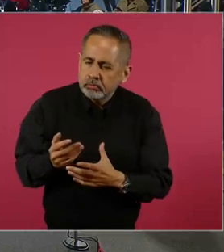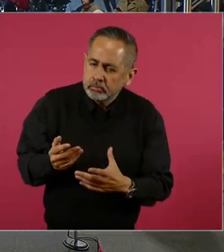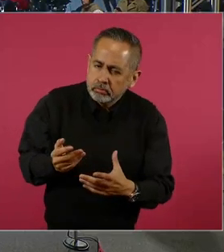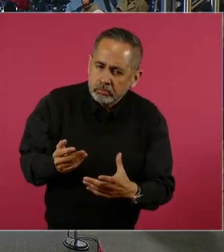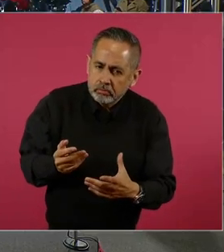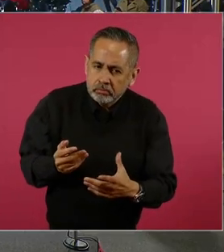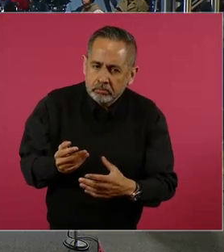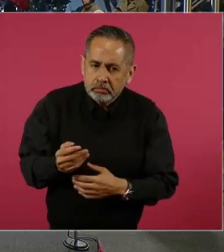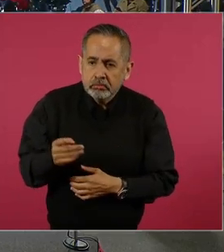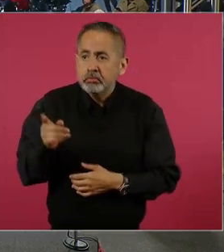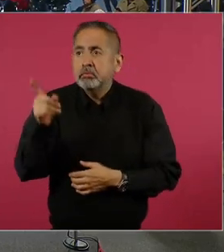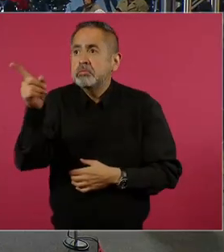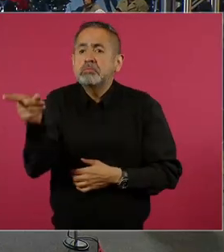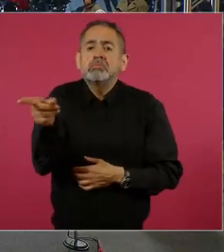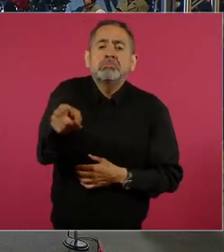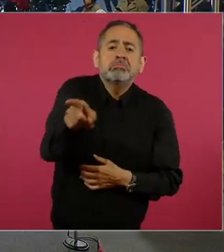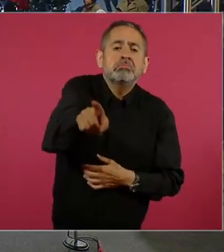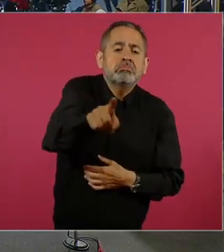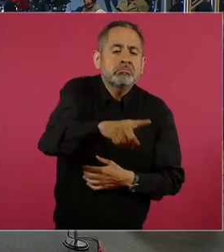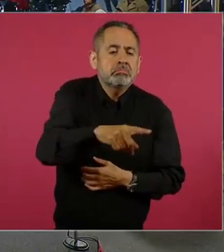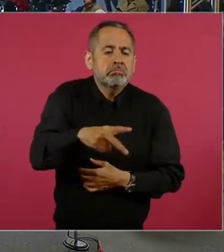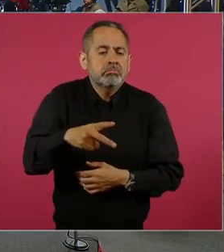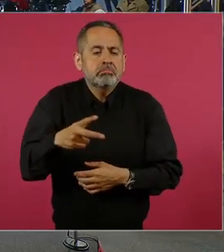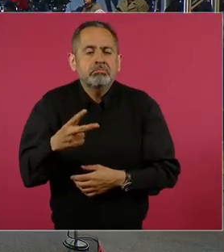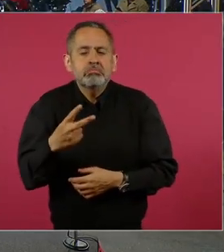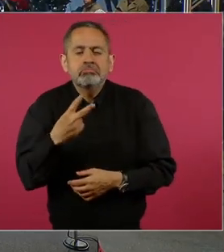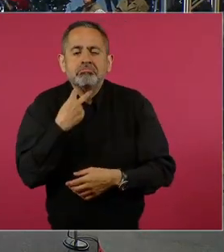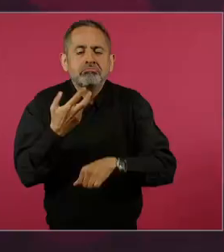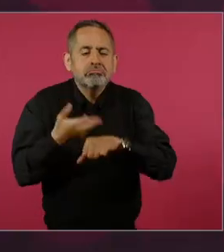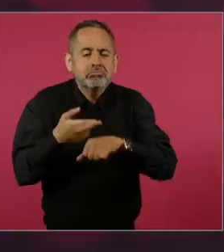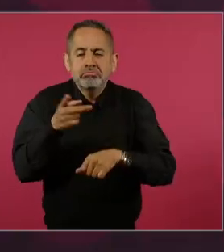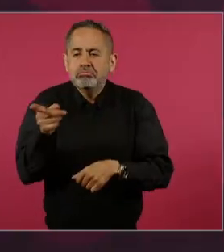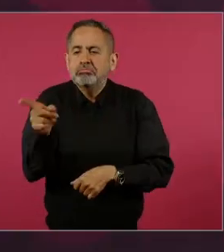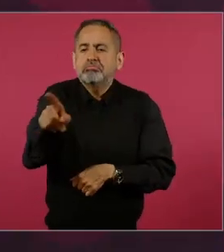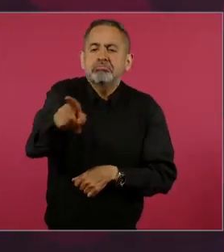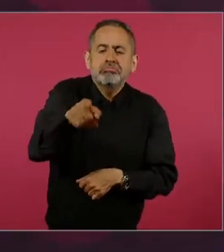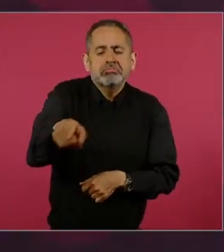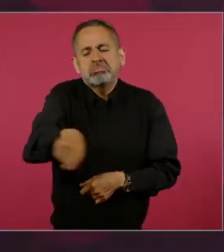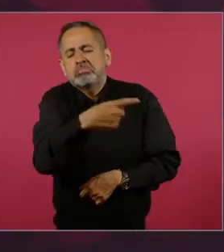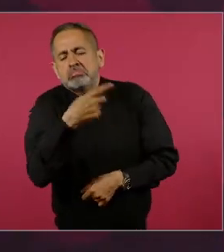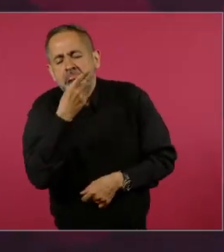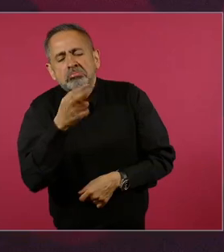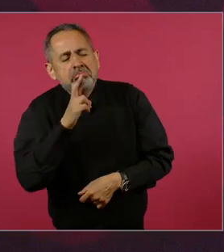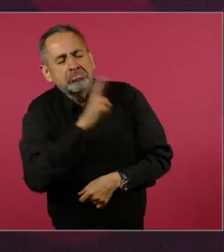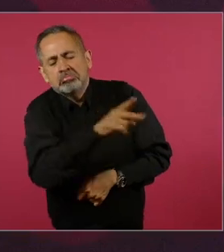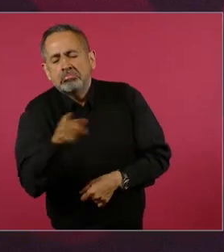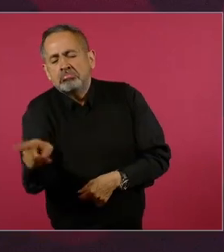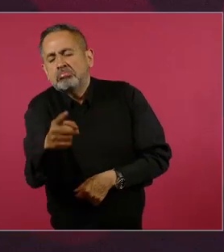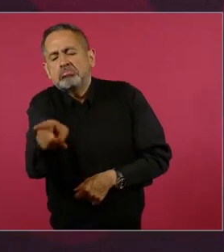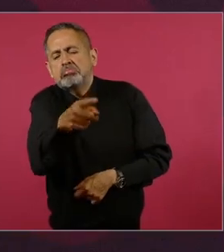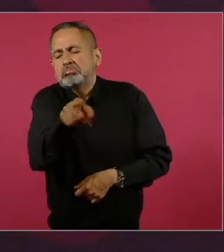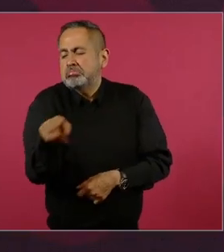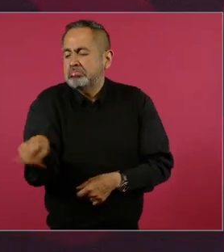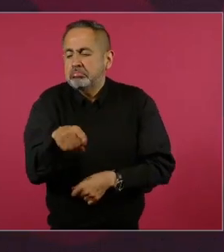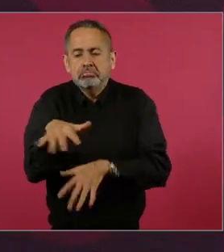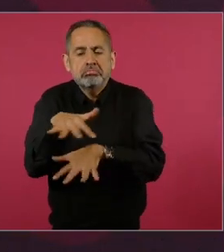Mandaron a sus voceros, incluso sus intelectuales orgánicos.